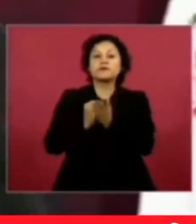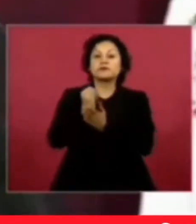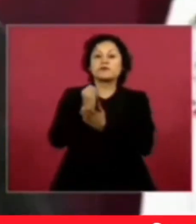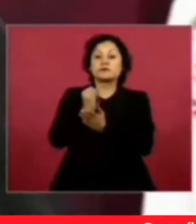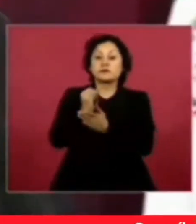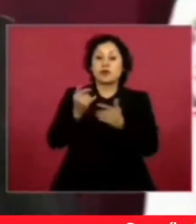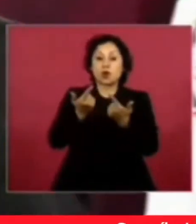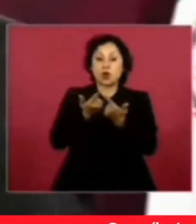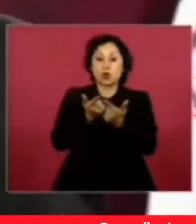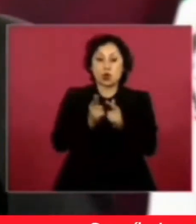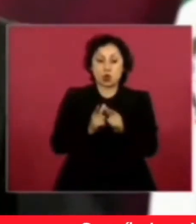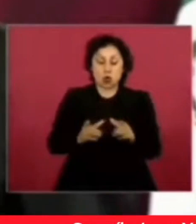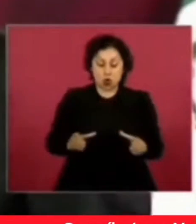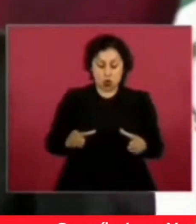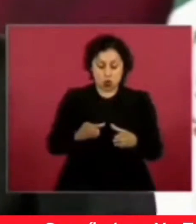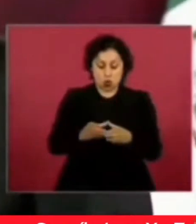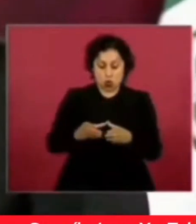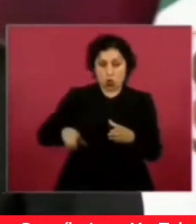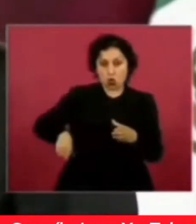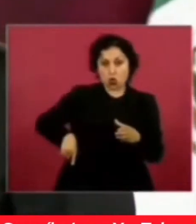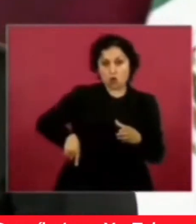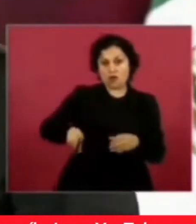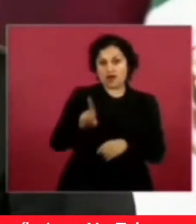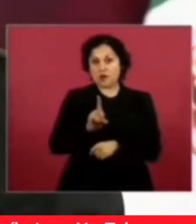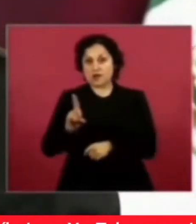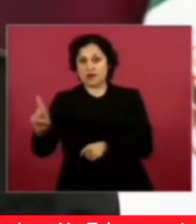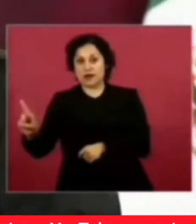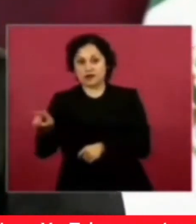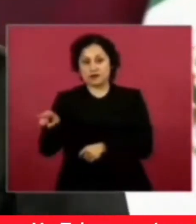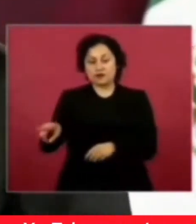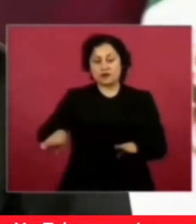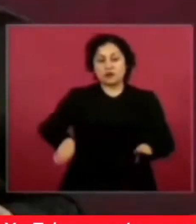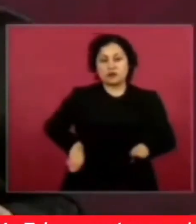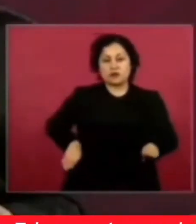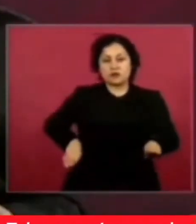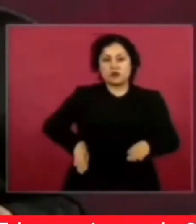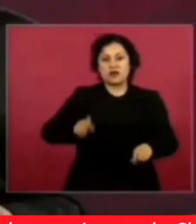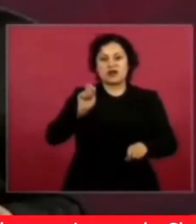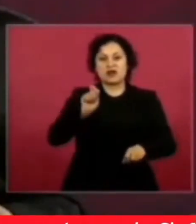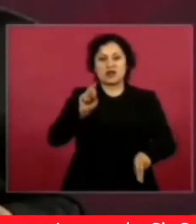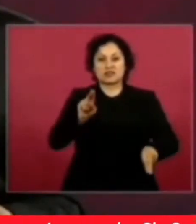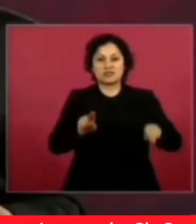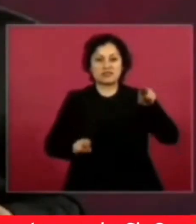No estoy de acuerdo con los gobiernos clasistas, racistas.